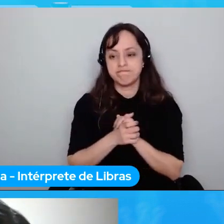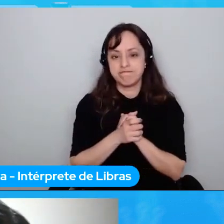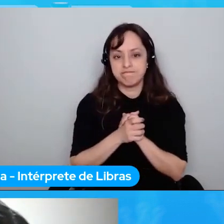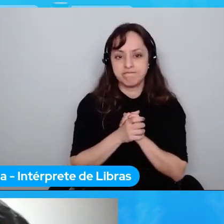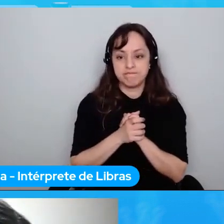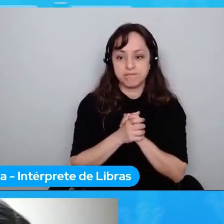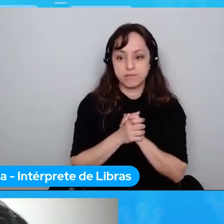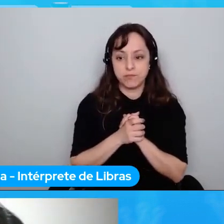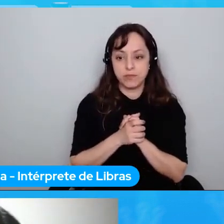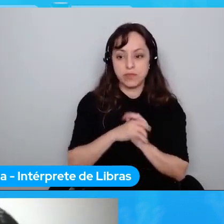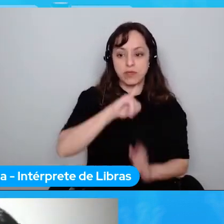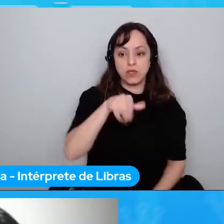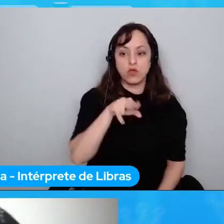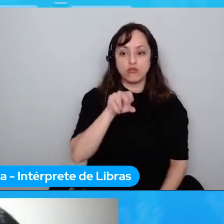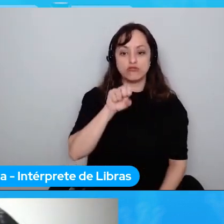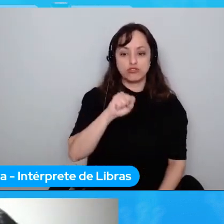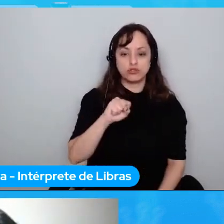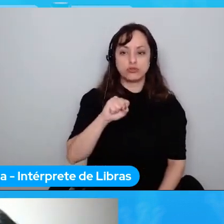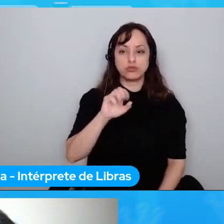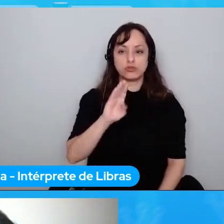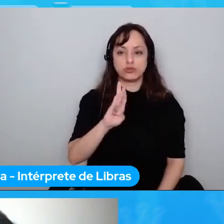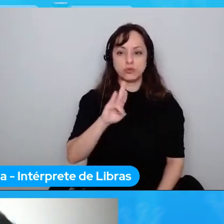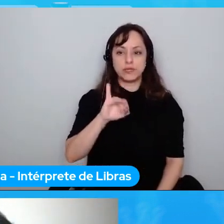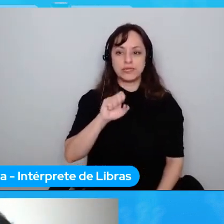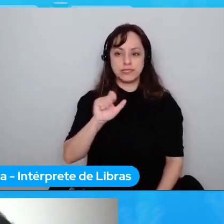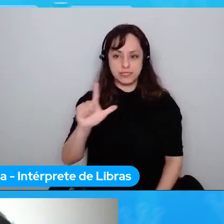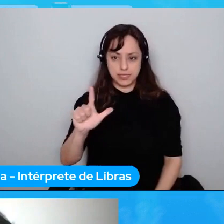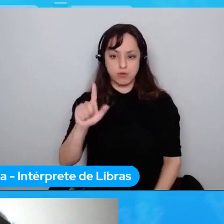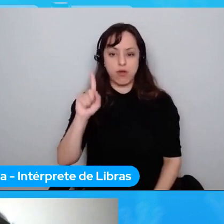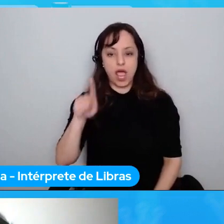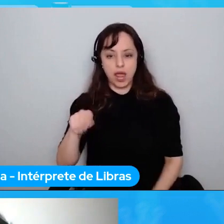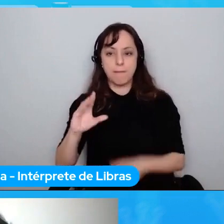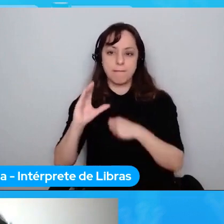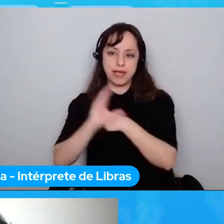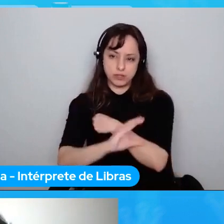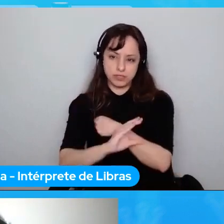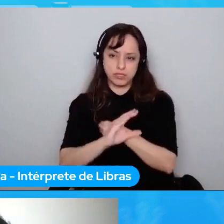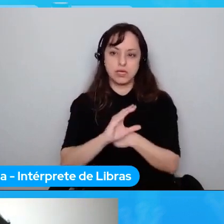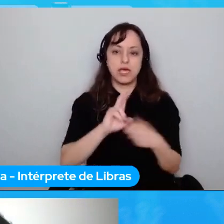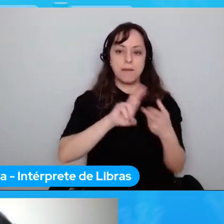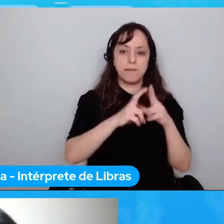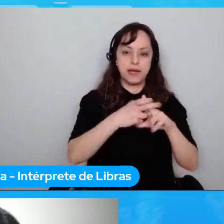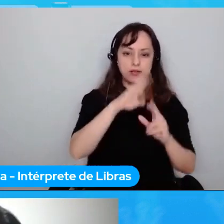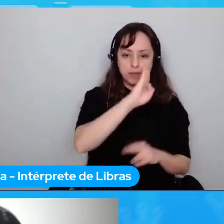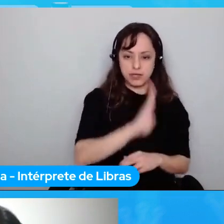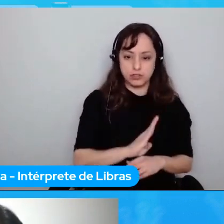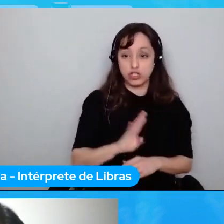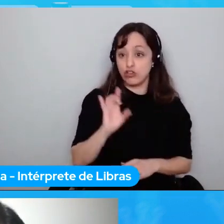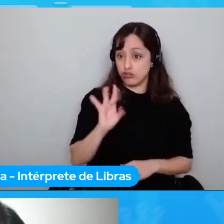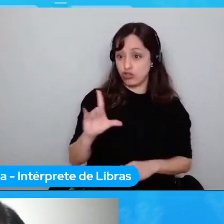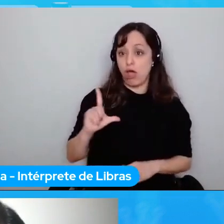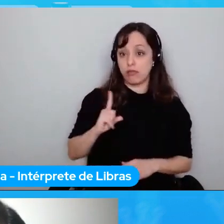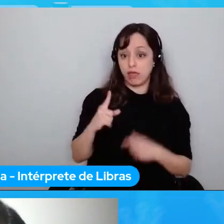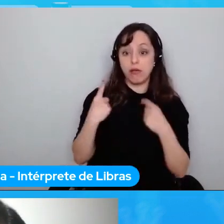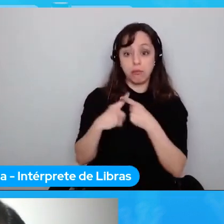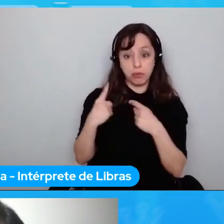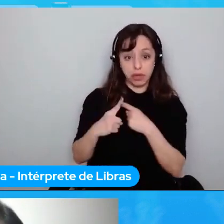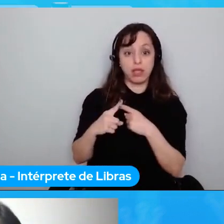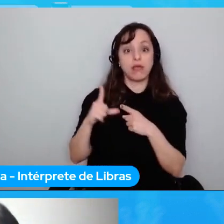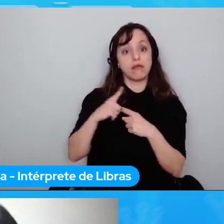La Just Brasil, una de las empresas patrocinadoras de Python Brasil, solo existe gracias a los datos